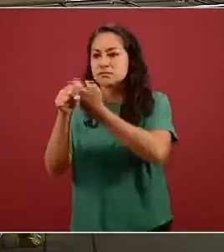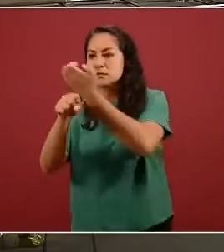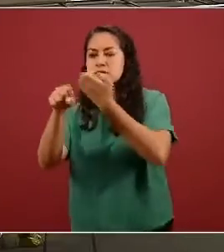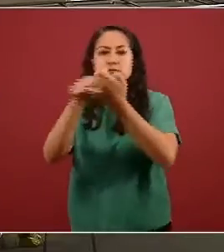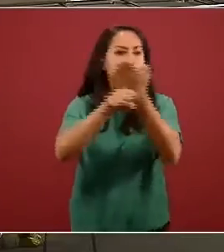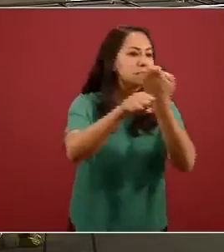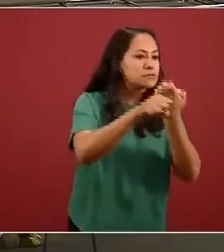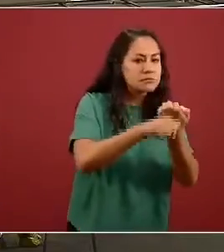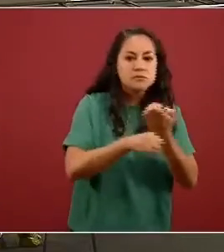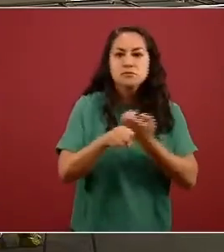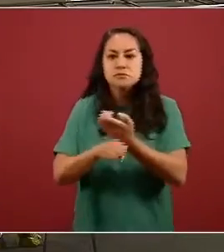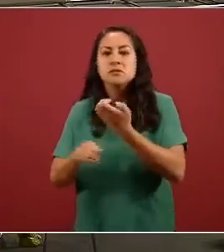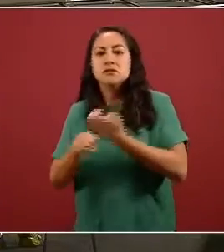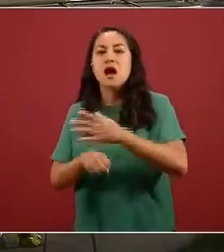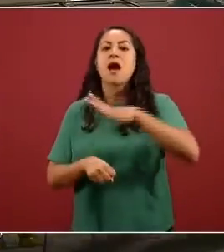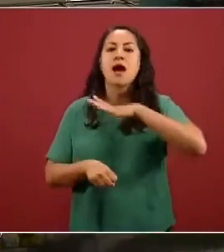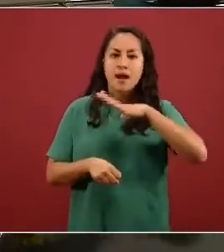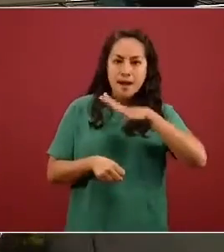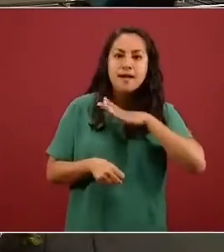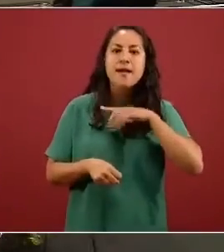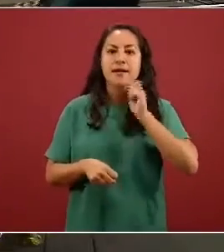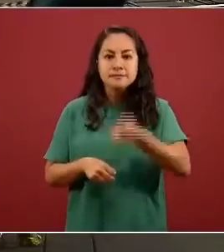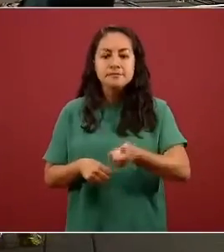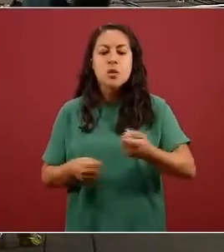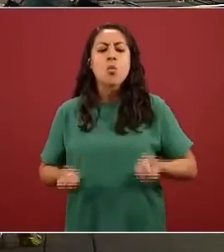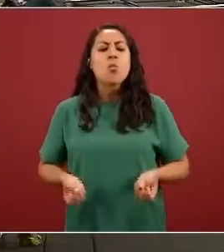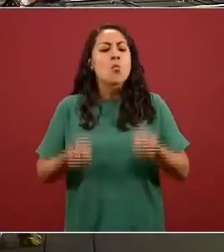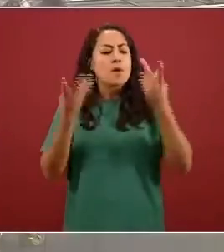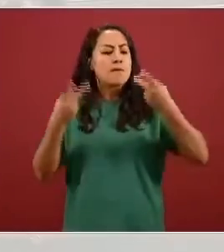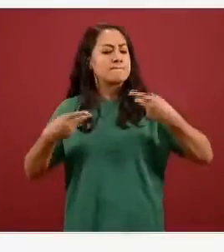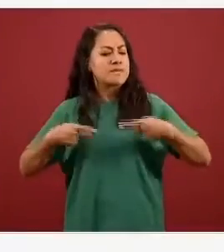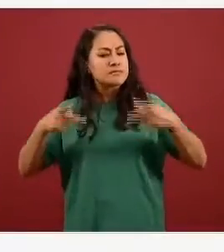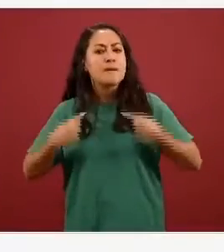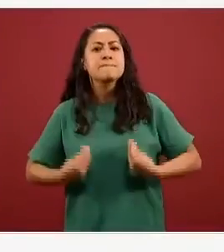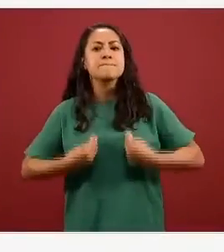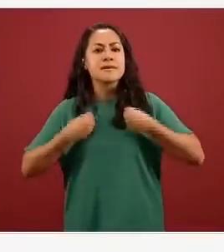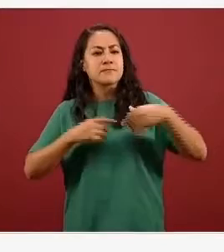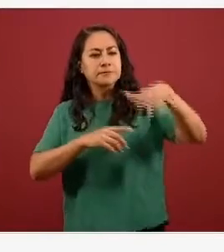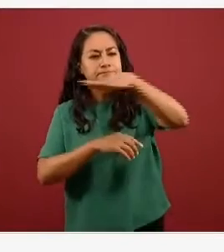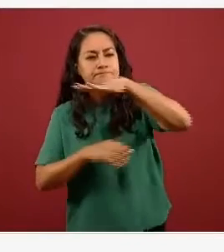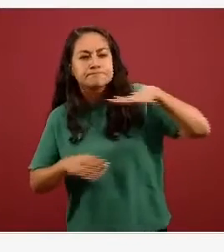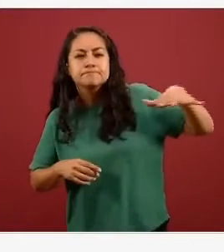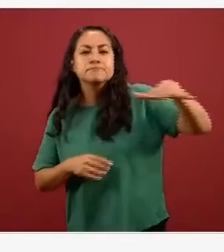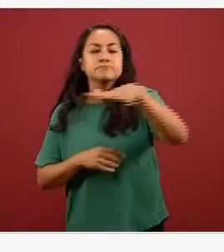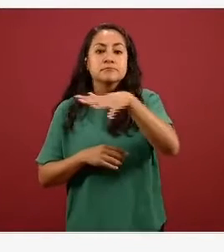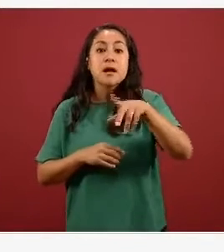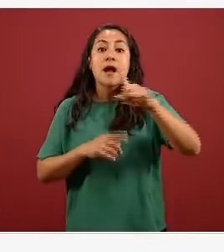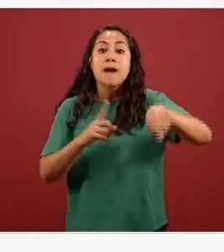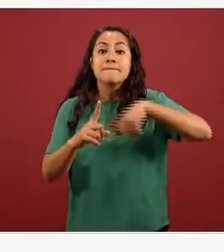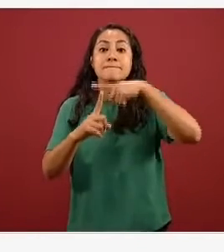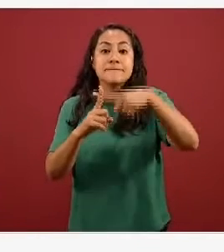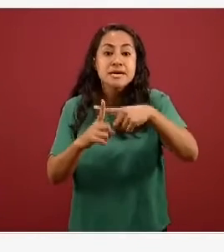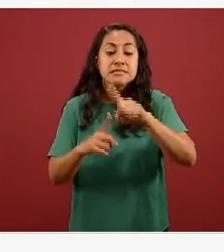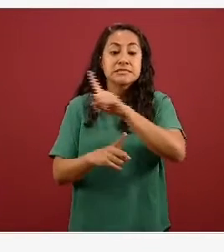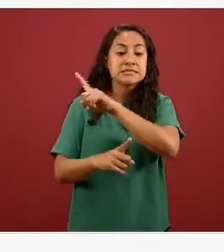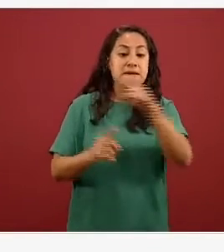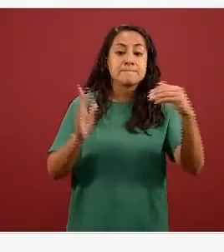está graficado con base poblacional, es una tasa de incidencia por cada 100.000